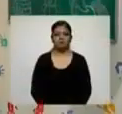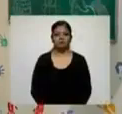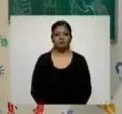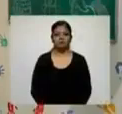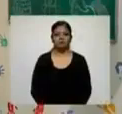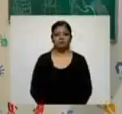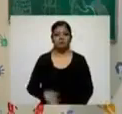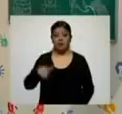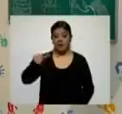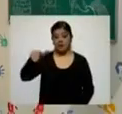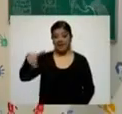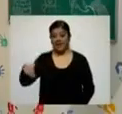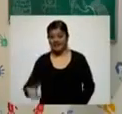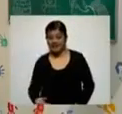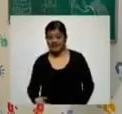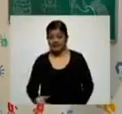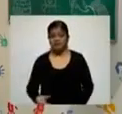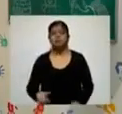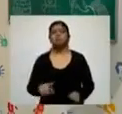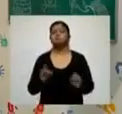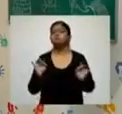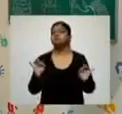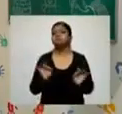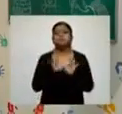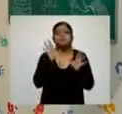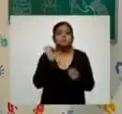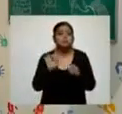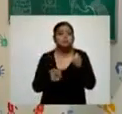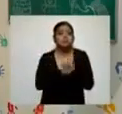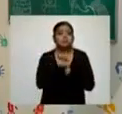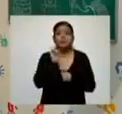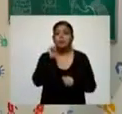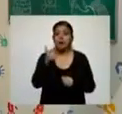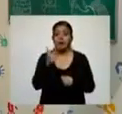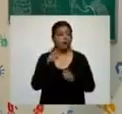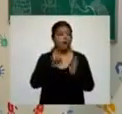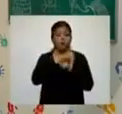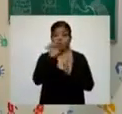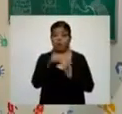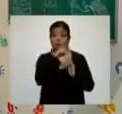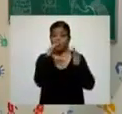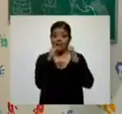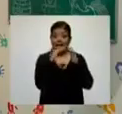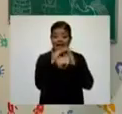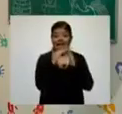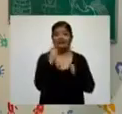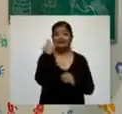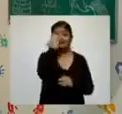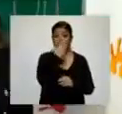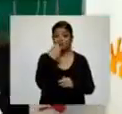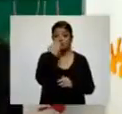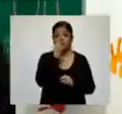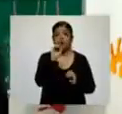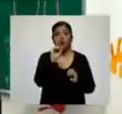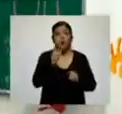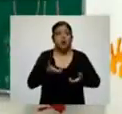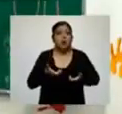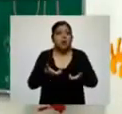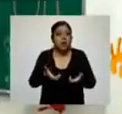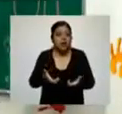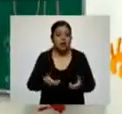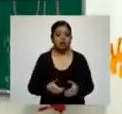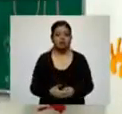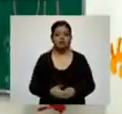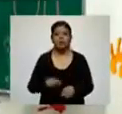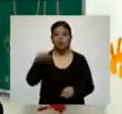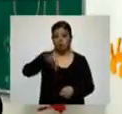Los accidentes pueden ocurrir en cualquier lugar, como la casa, la escuela o la calle.